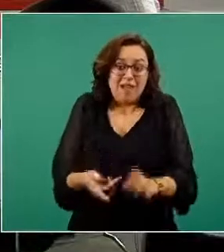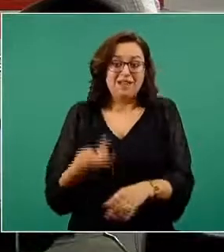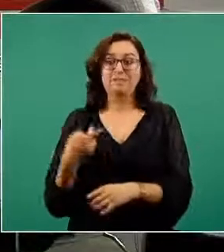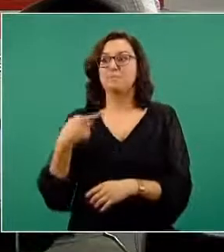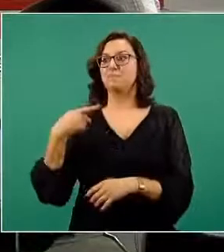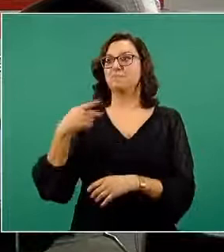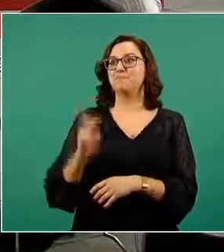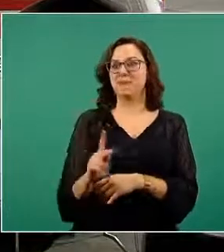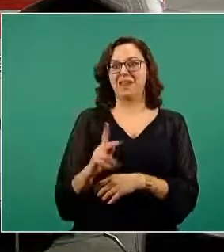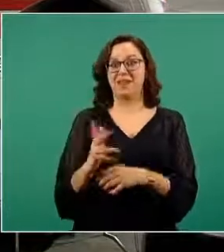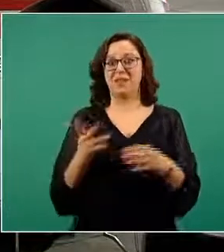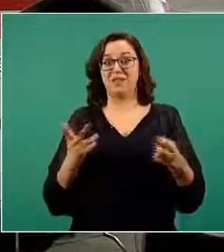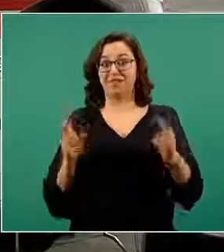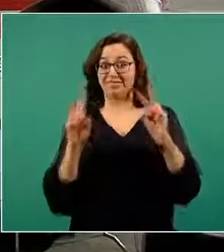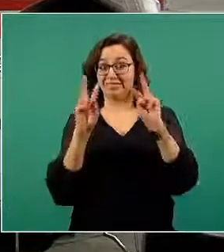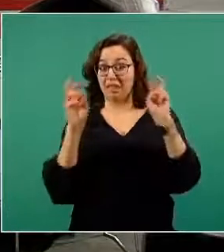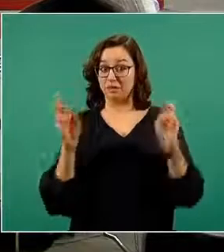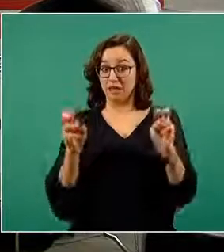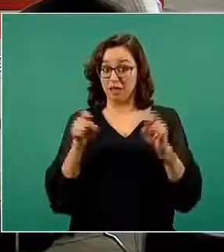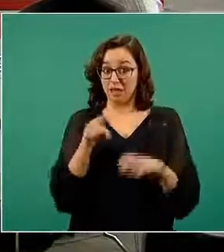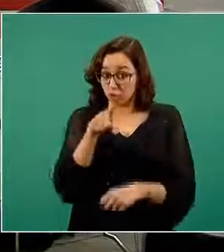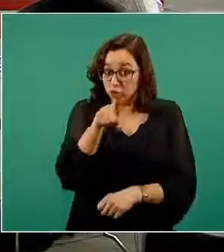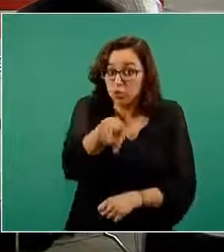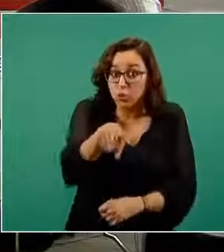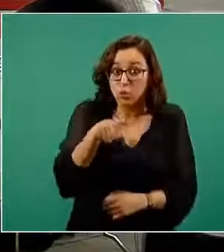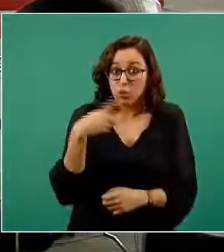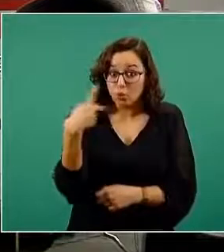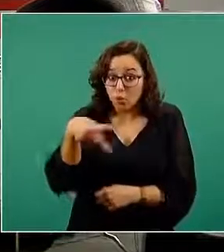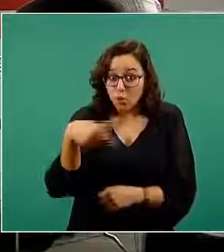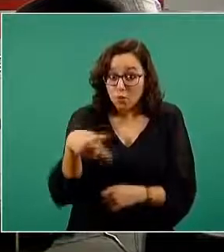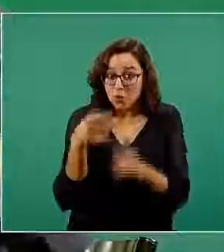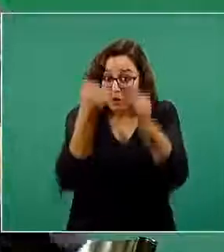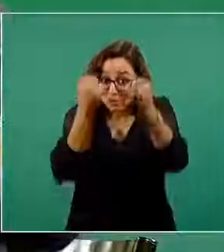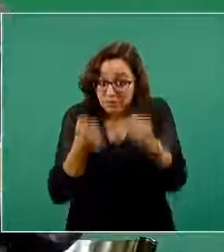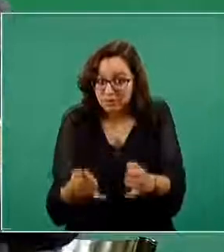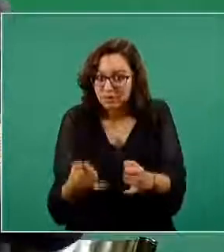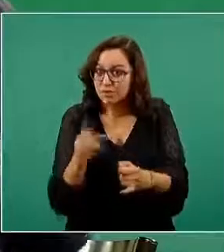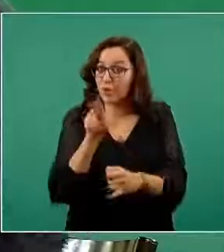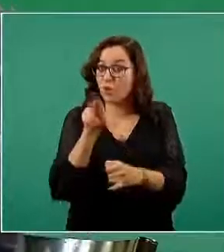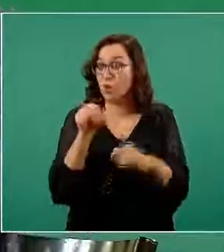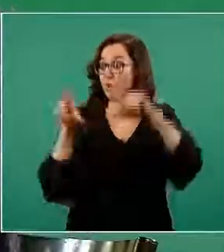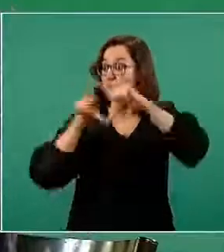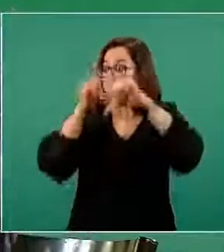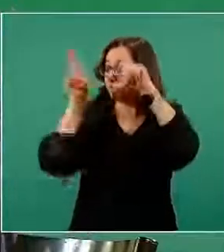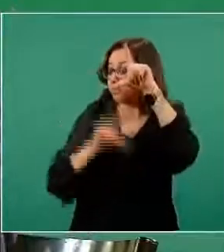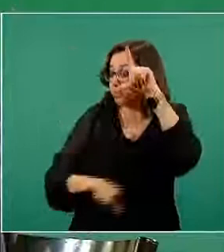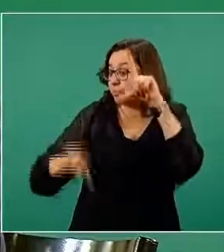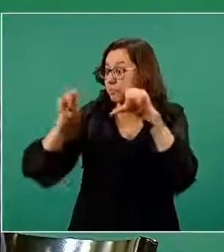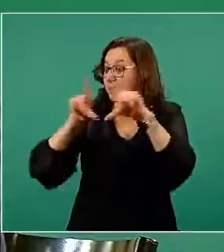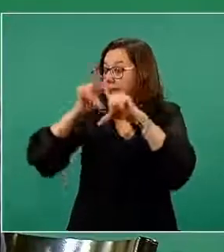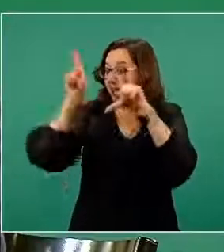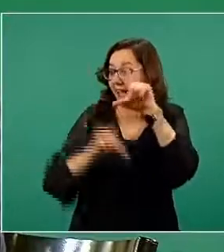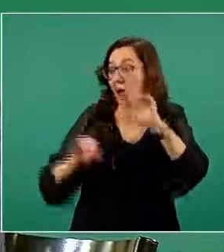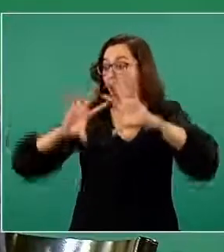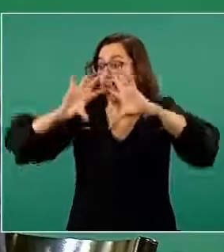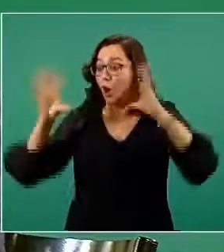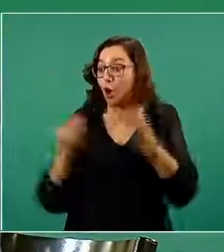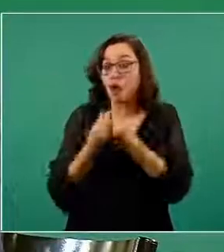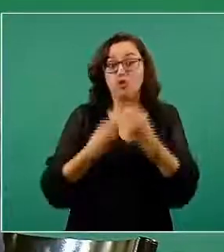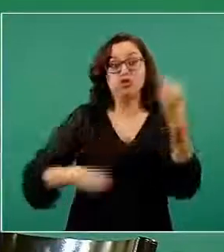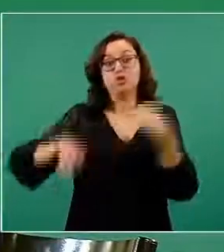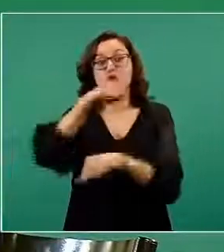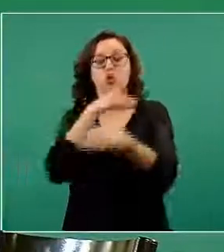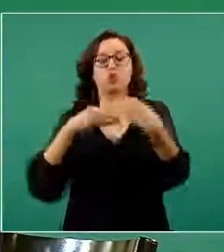al país en su conjunto, todo el fenómeno país en su conjunto. ¿Cuándo es procedente revisarlo? Lo